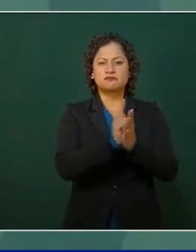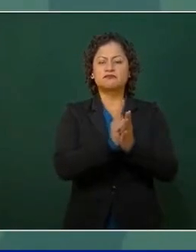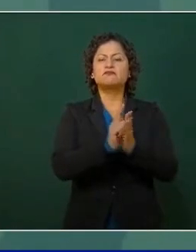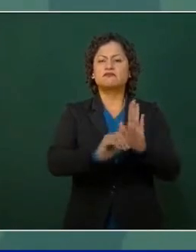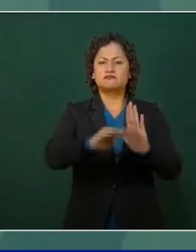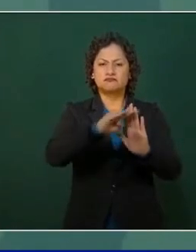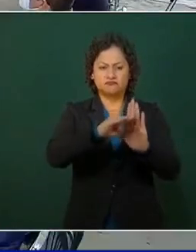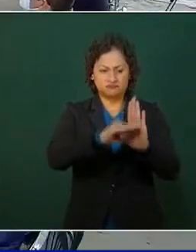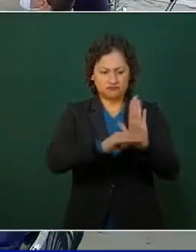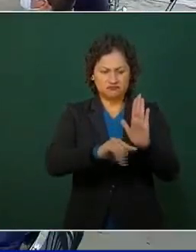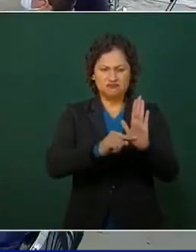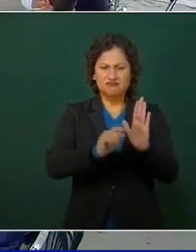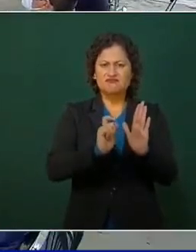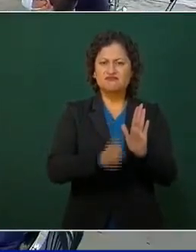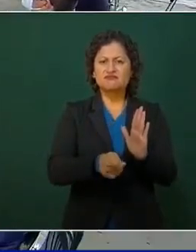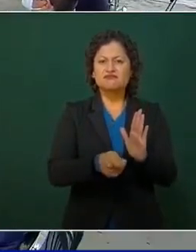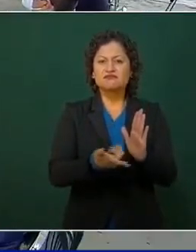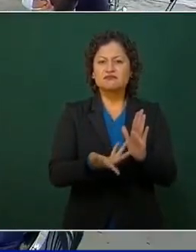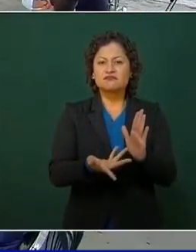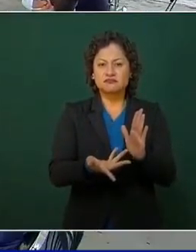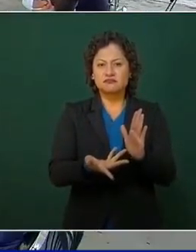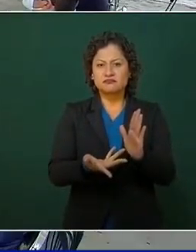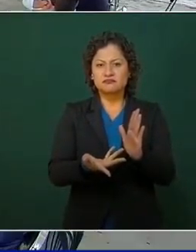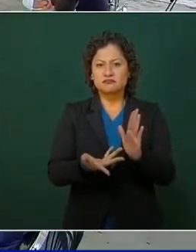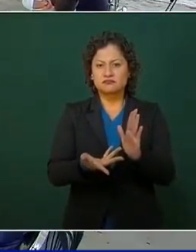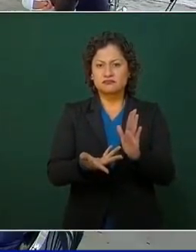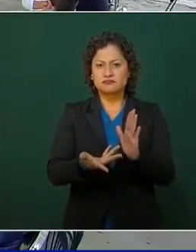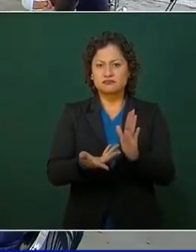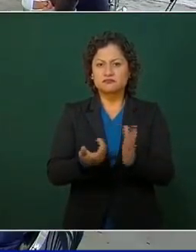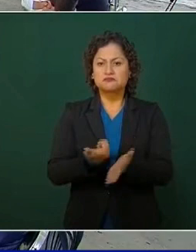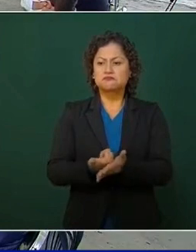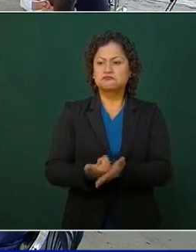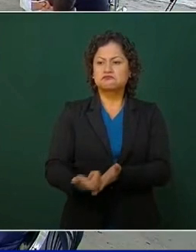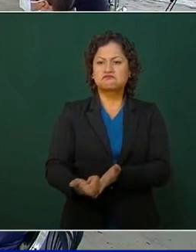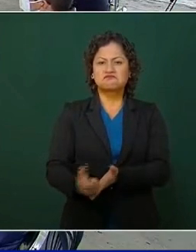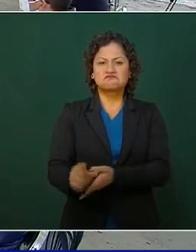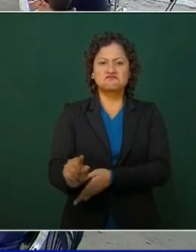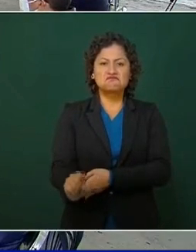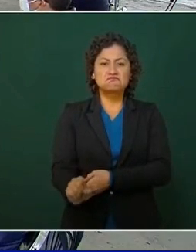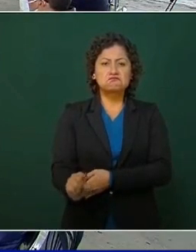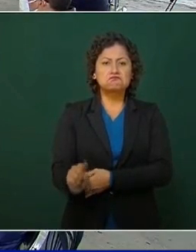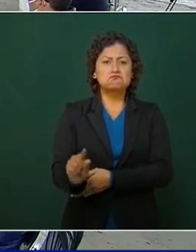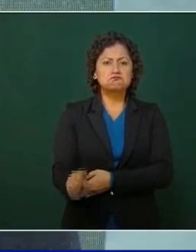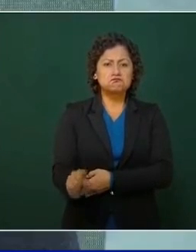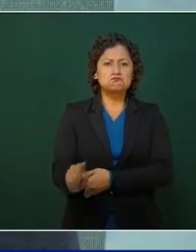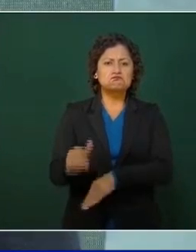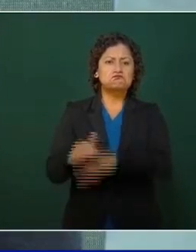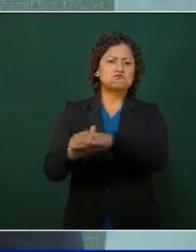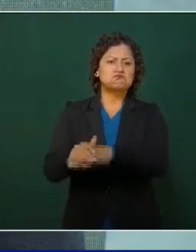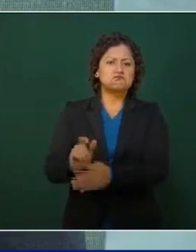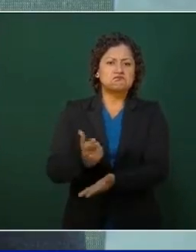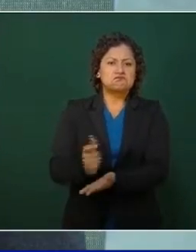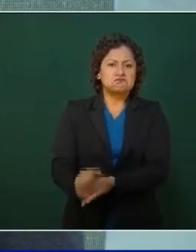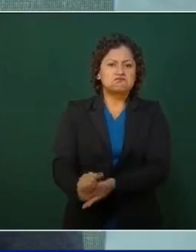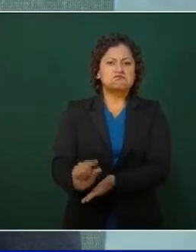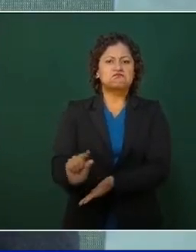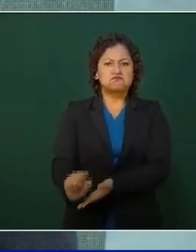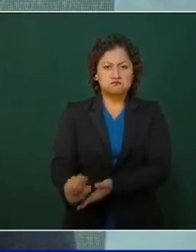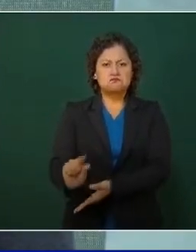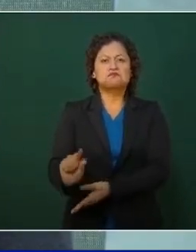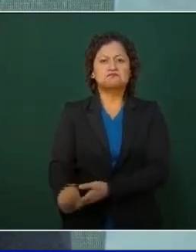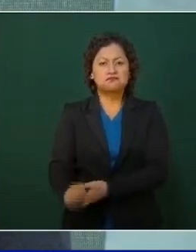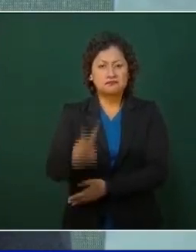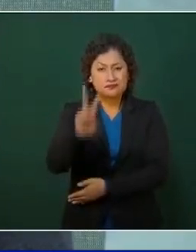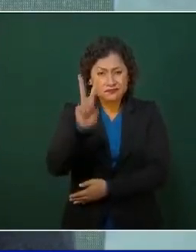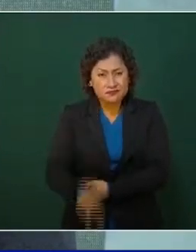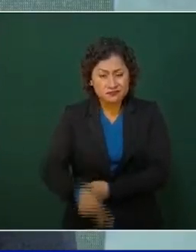de no aumentar salario. pero por décadas México